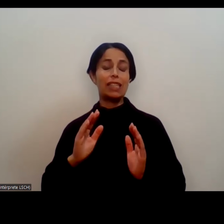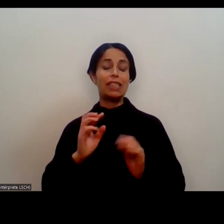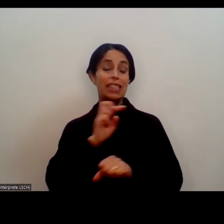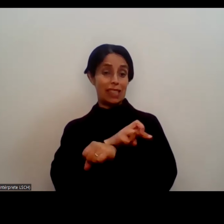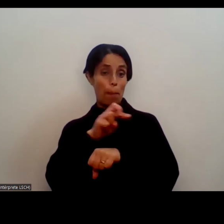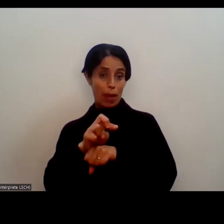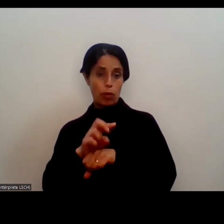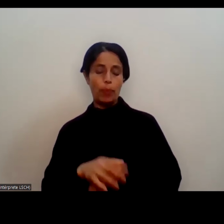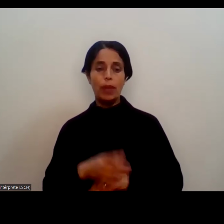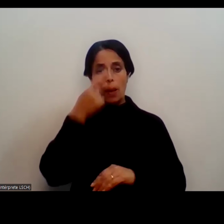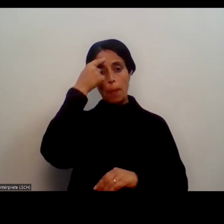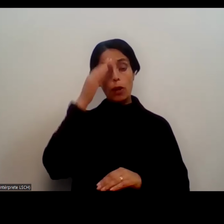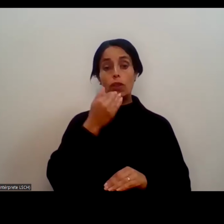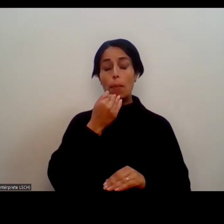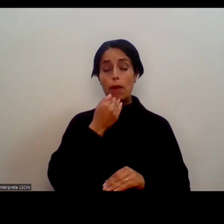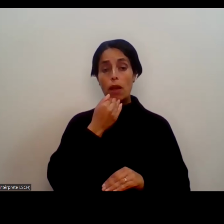Y al mismo tiempo